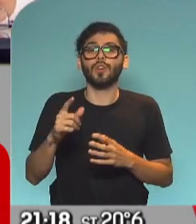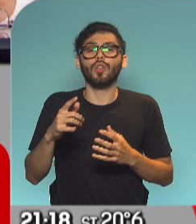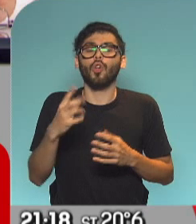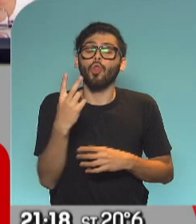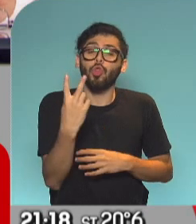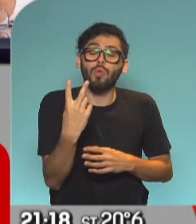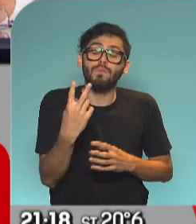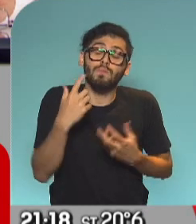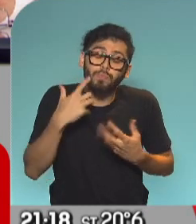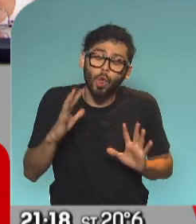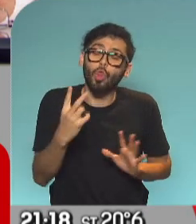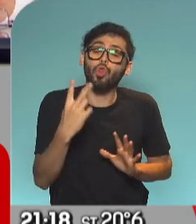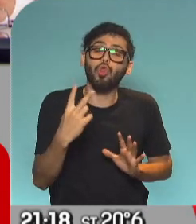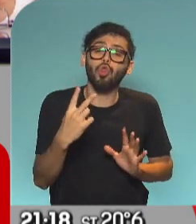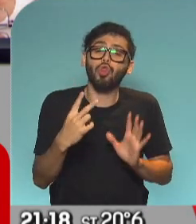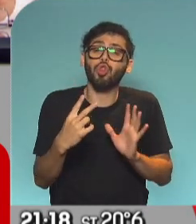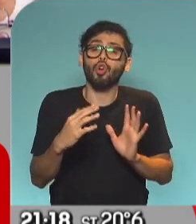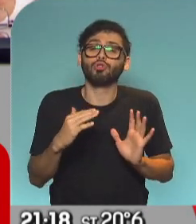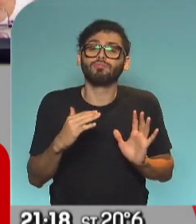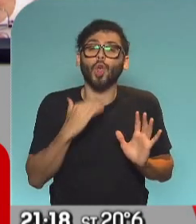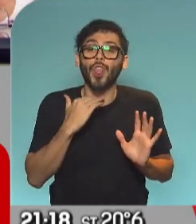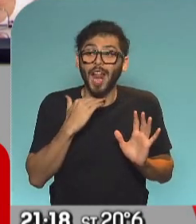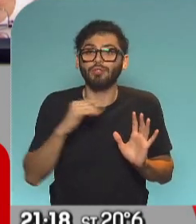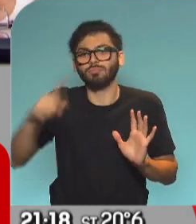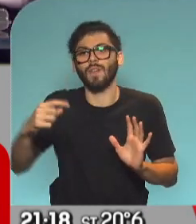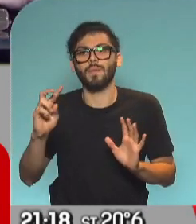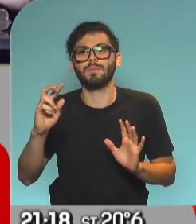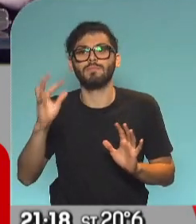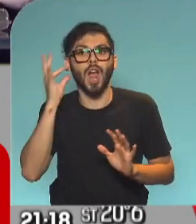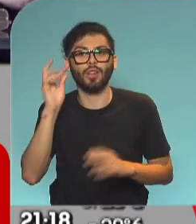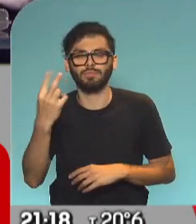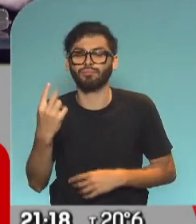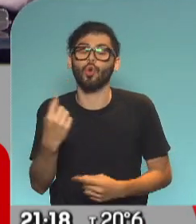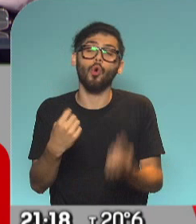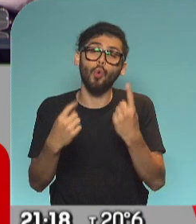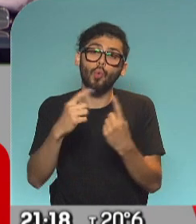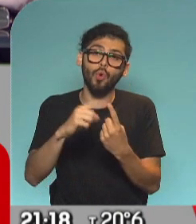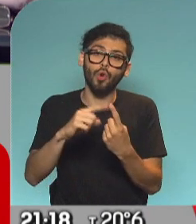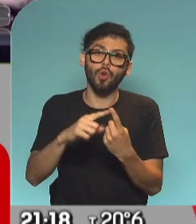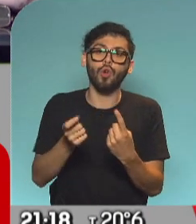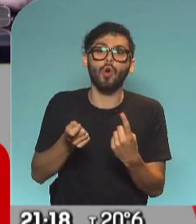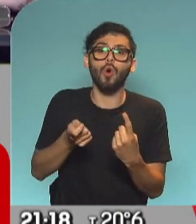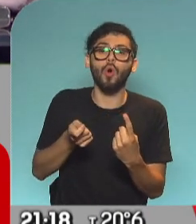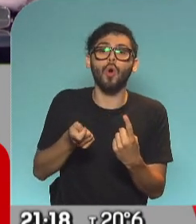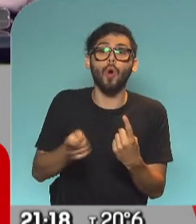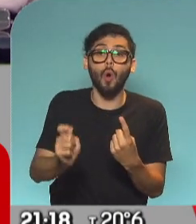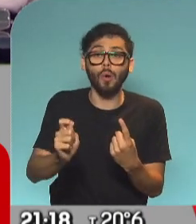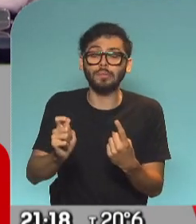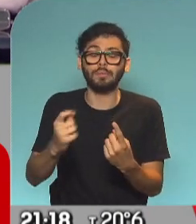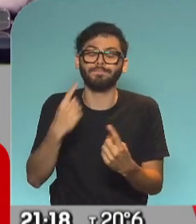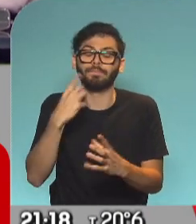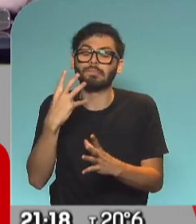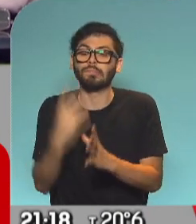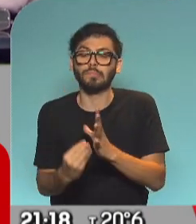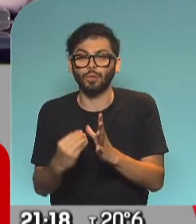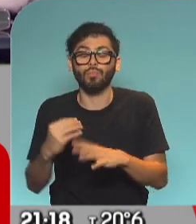que pudieron haber desembocado en la muerte de Diego Maradona. El primero es un homicidio culposo por mala praxis, es